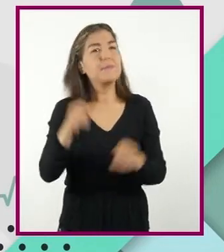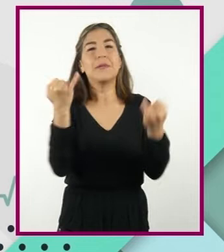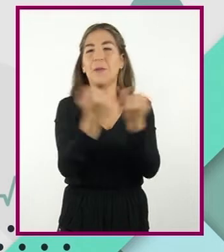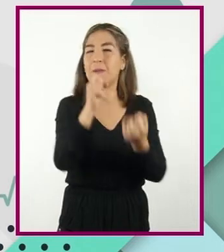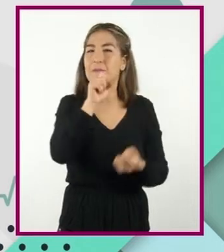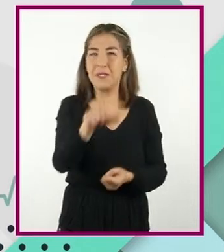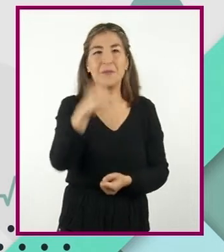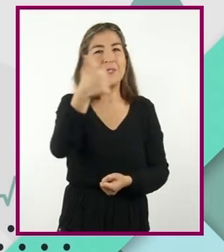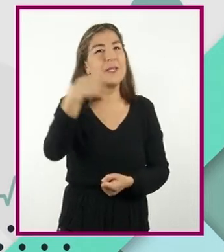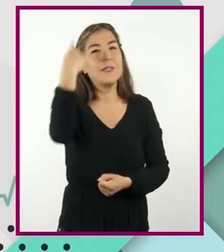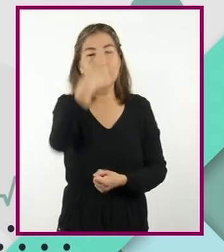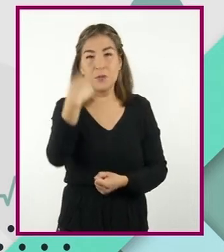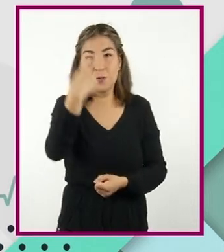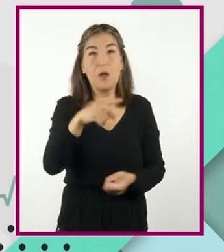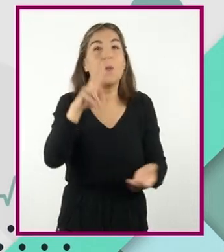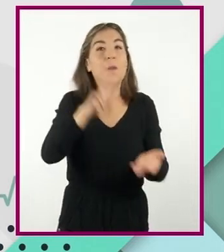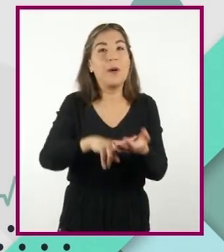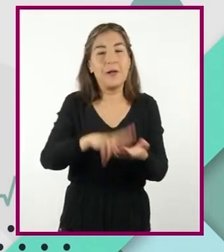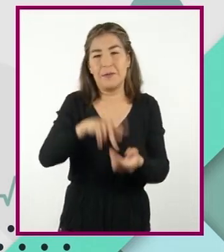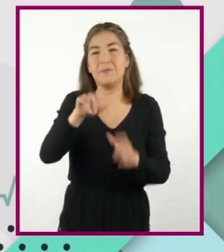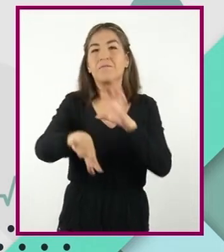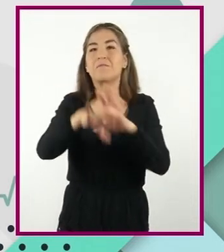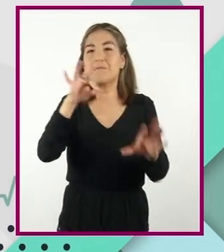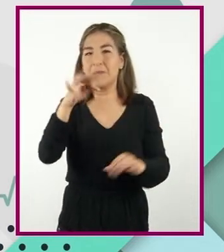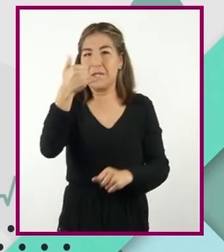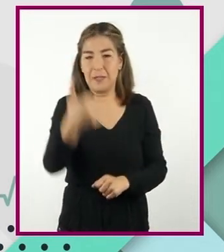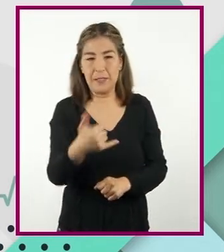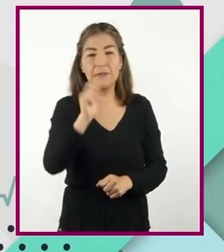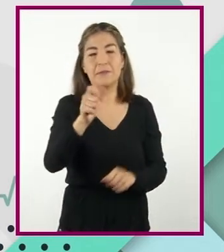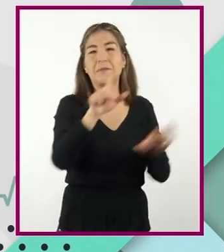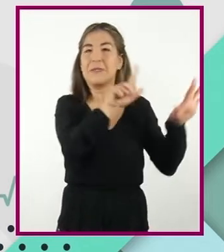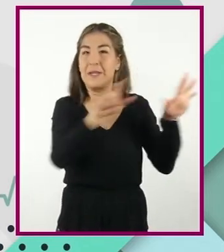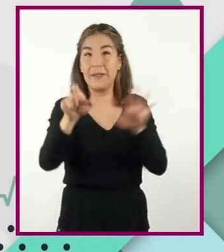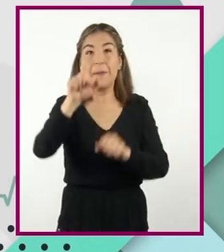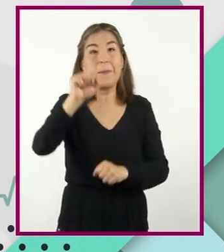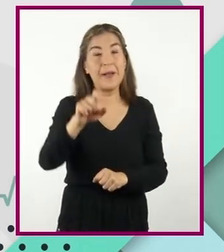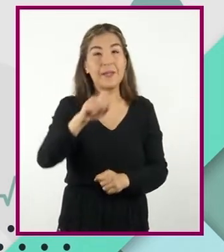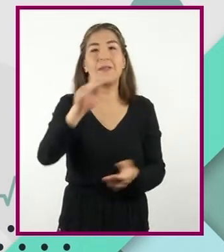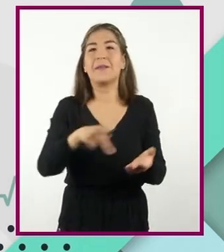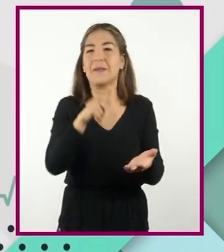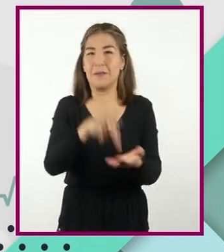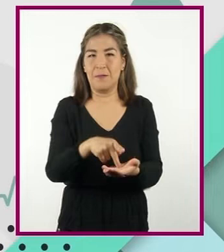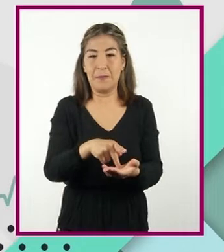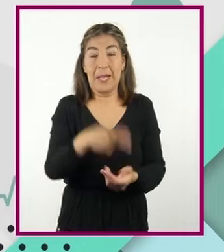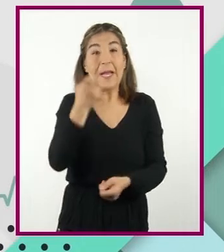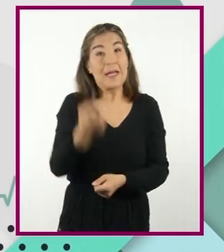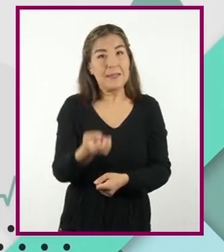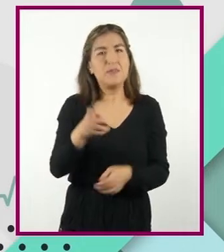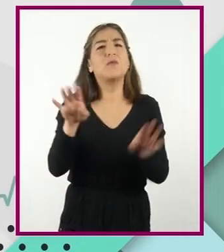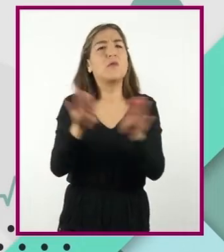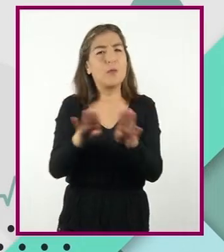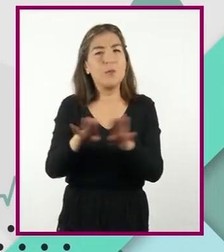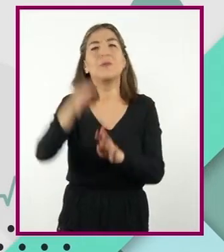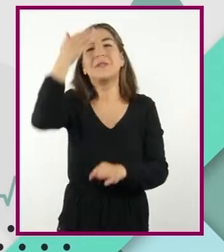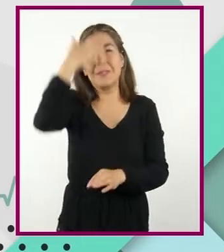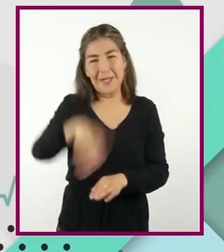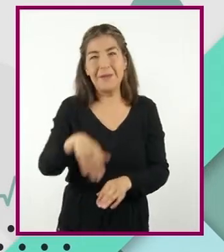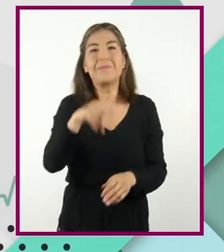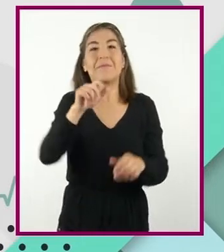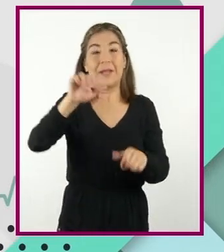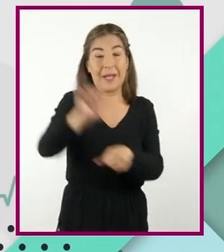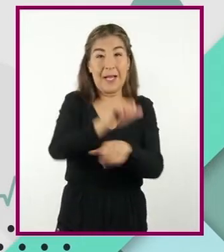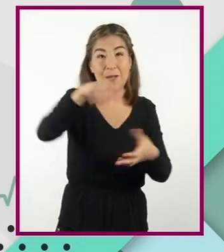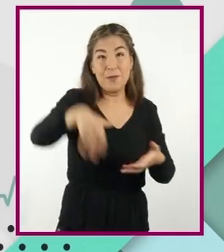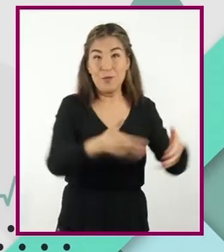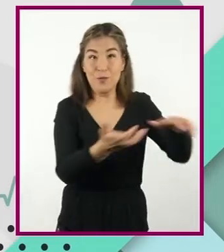horas, obteniendo el valor de Y, igual a 720 kilómetros. De esta manera sabemos que el automóvil